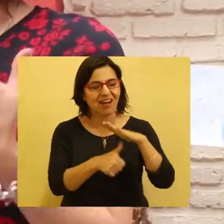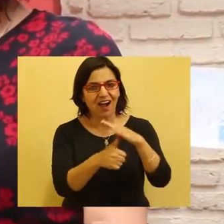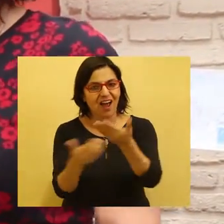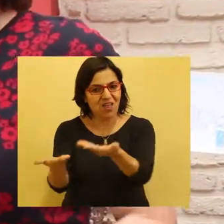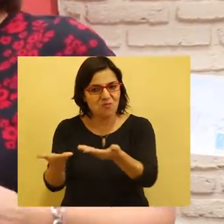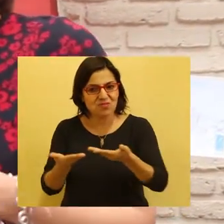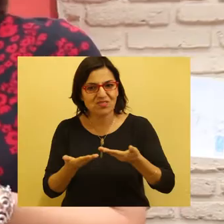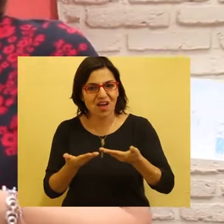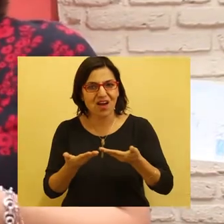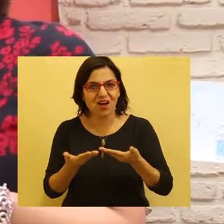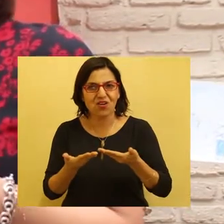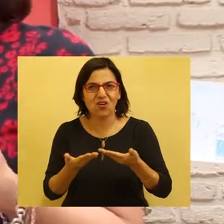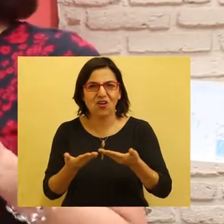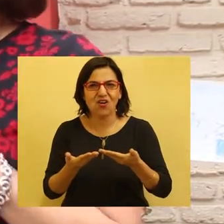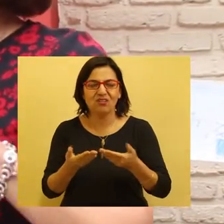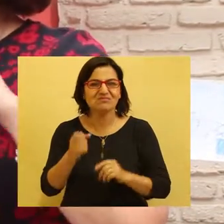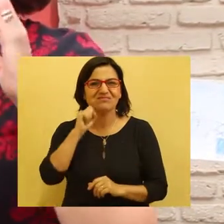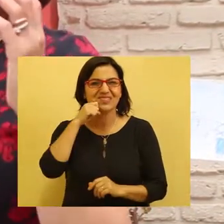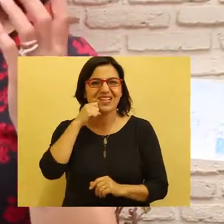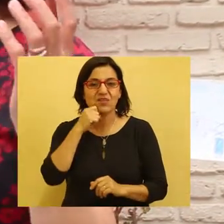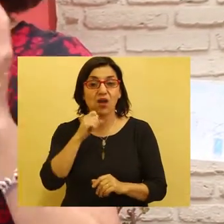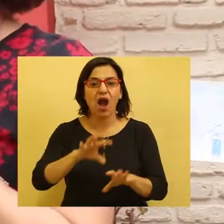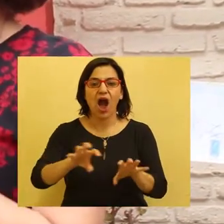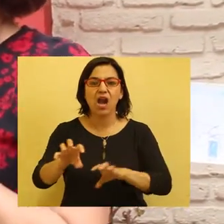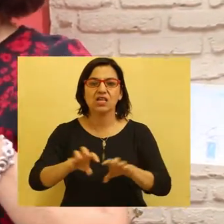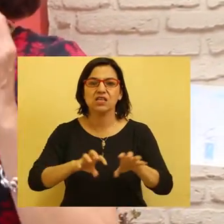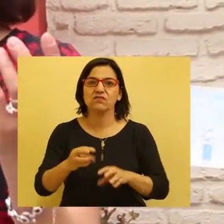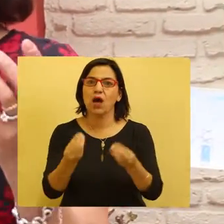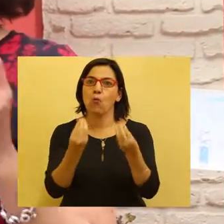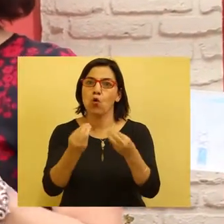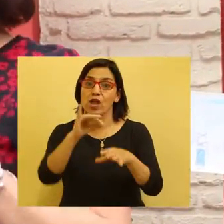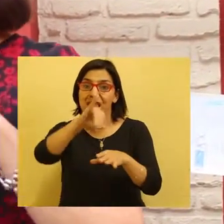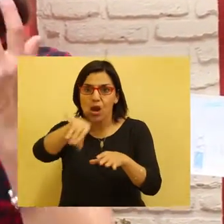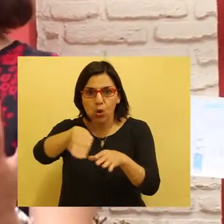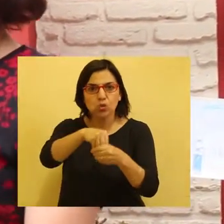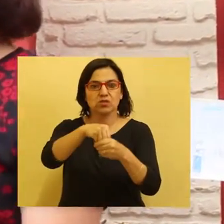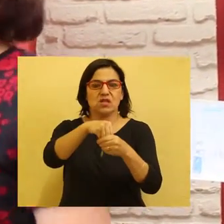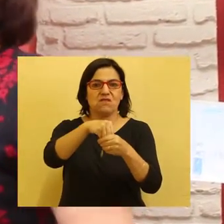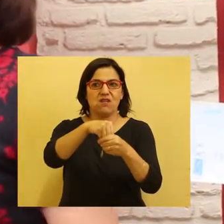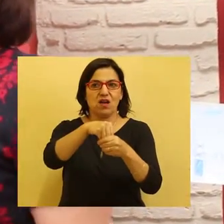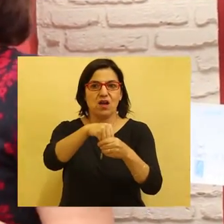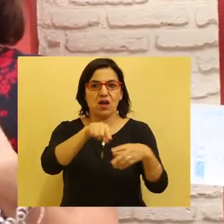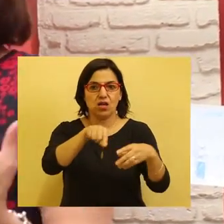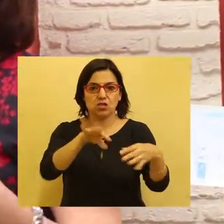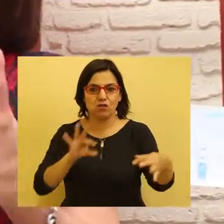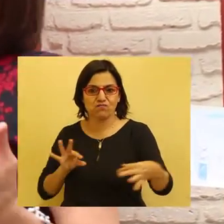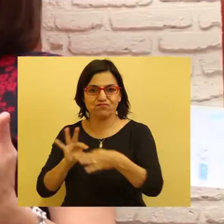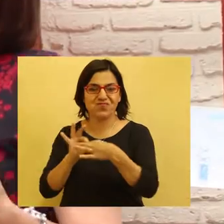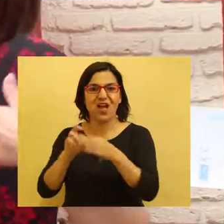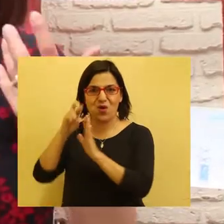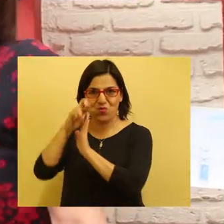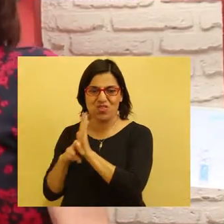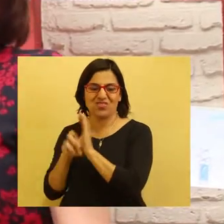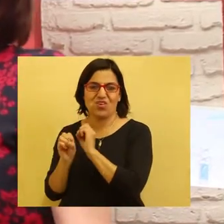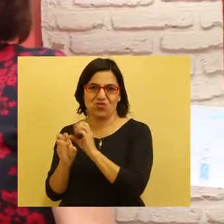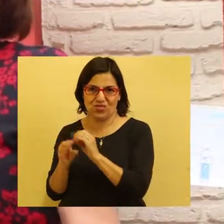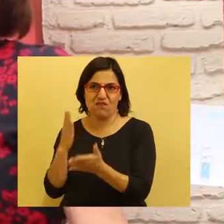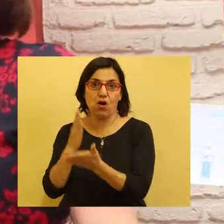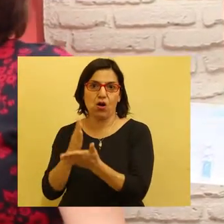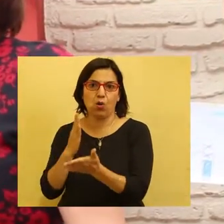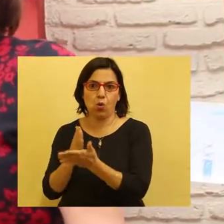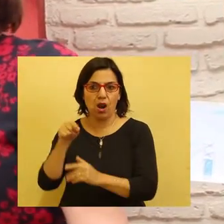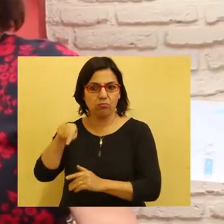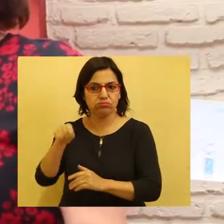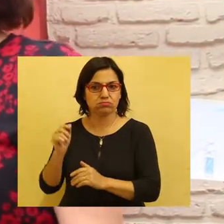los concejales. Es decir, es una actividad muy inclusiva que va de la mano con el proyecto educativo